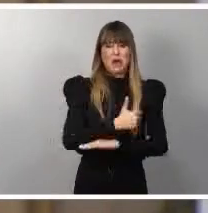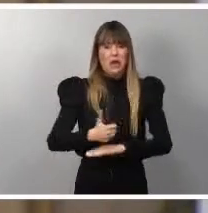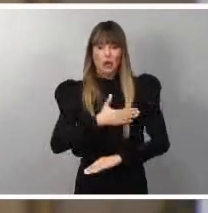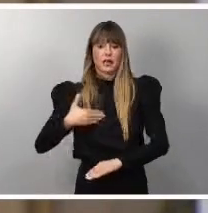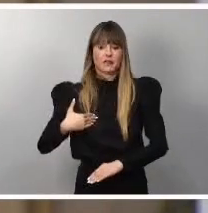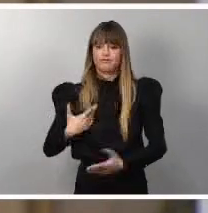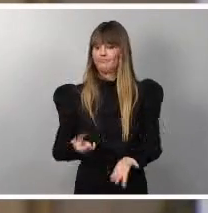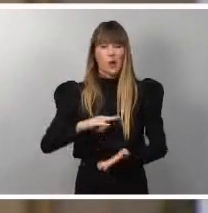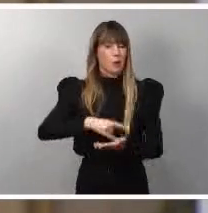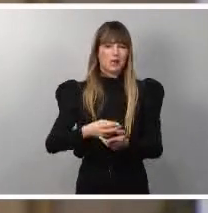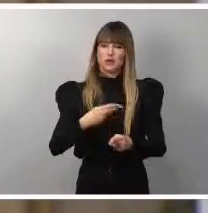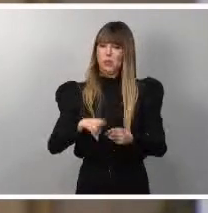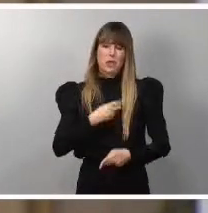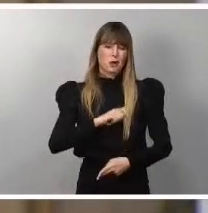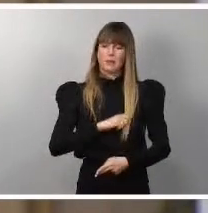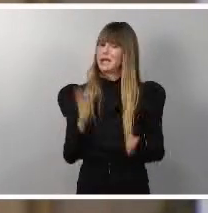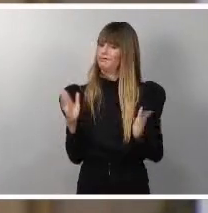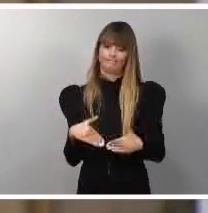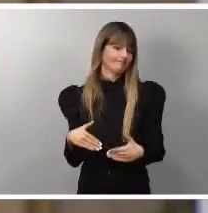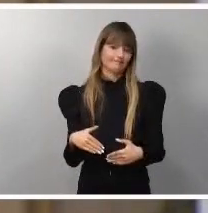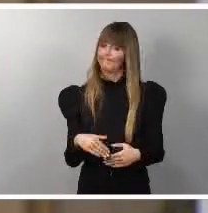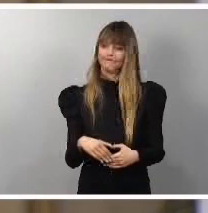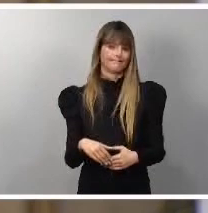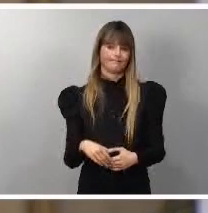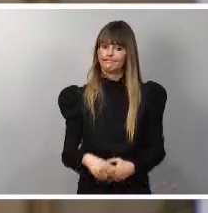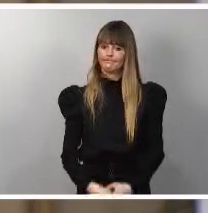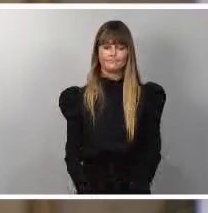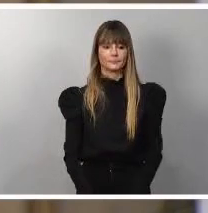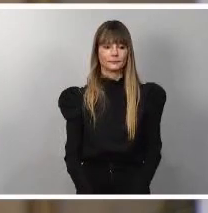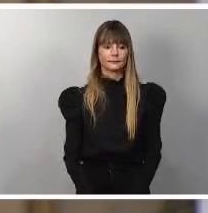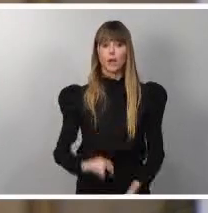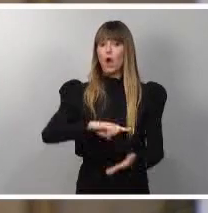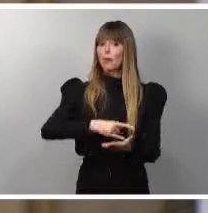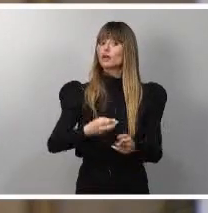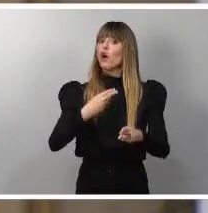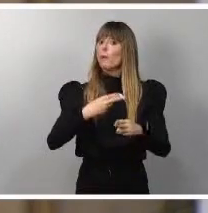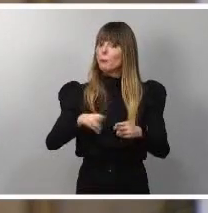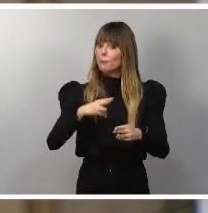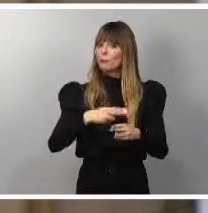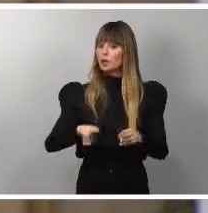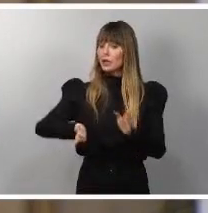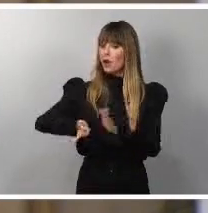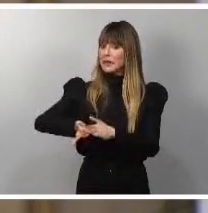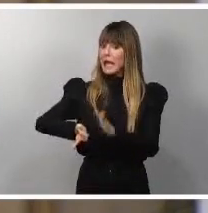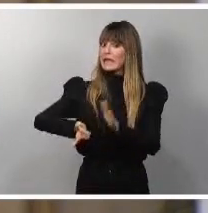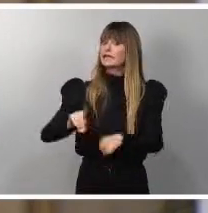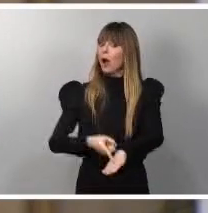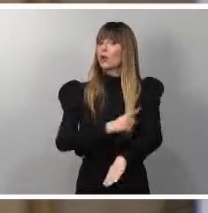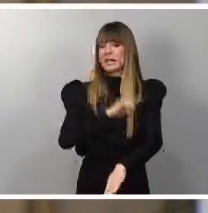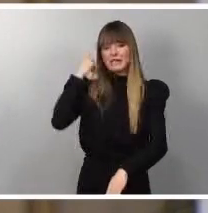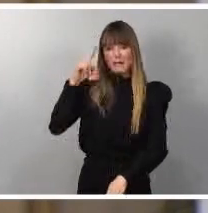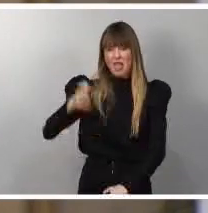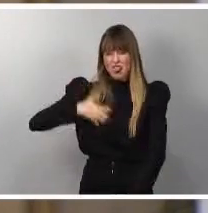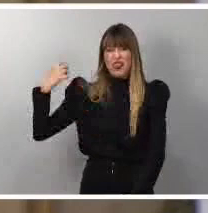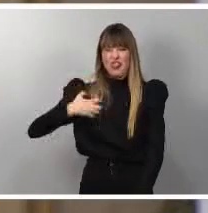no es un proyecto político para nuestro país. Ya sabemos cuál es el proyecto político de la derecha y la ultraderecha: la rabia,